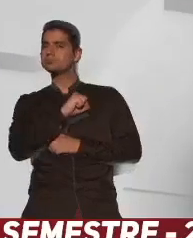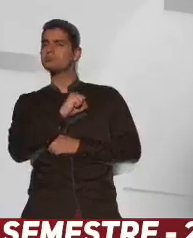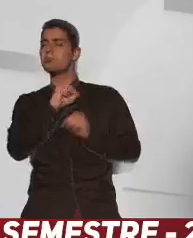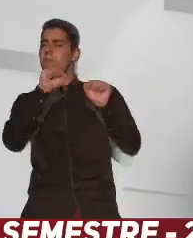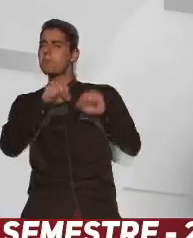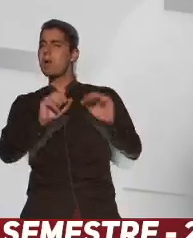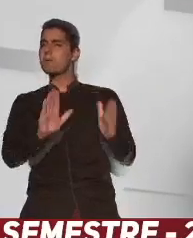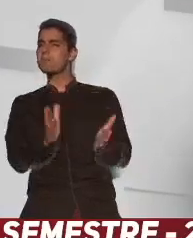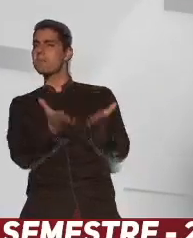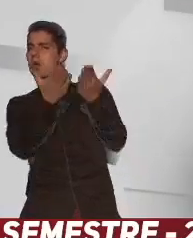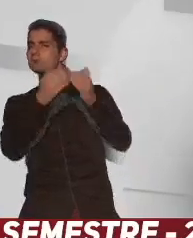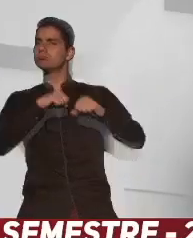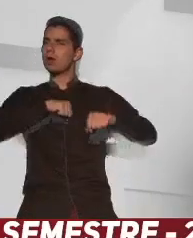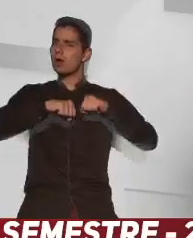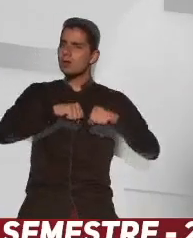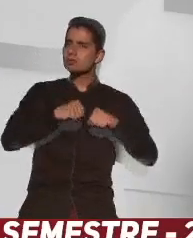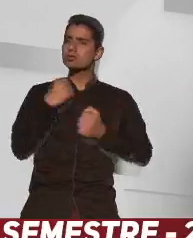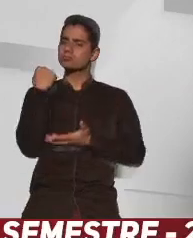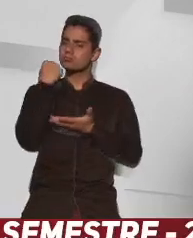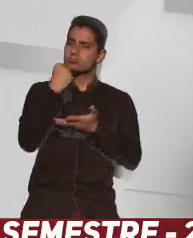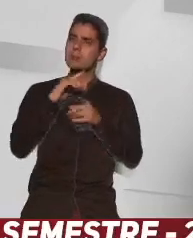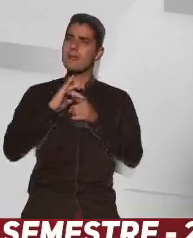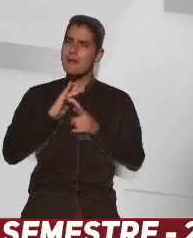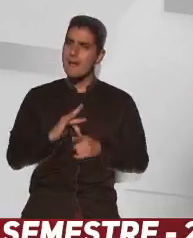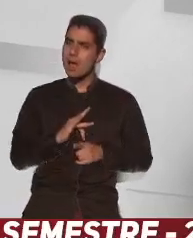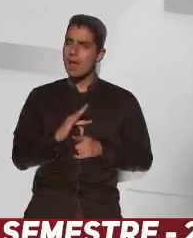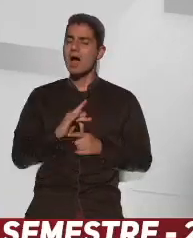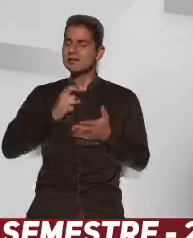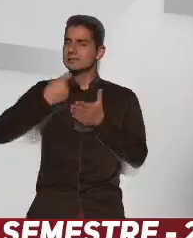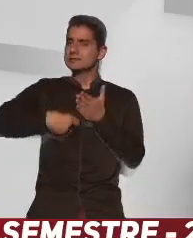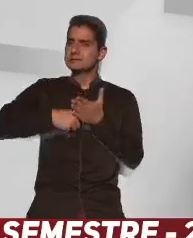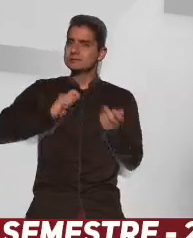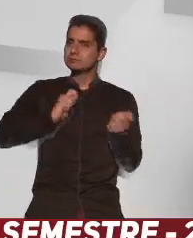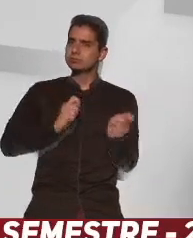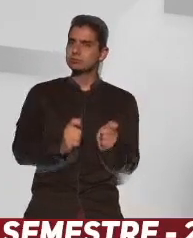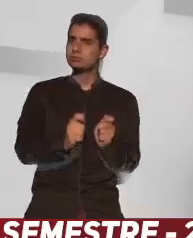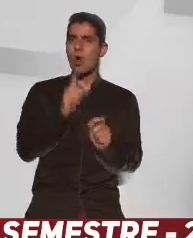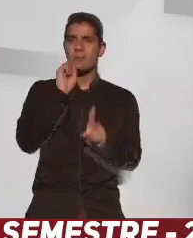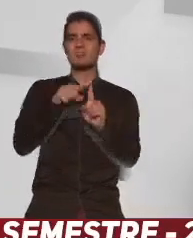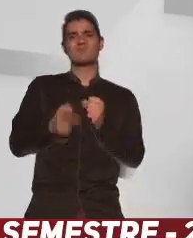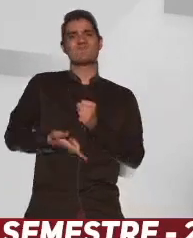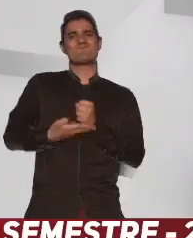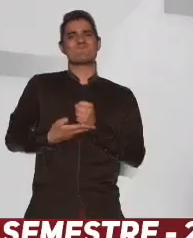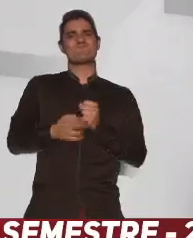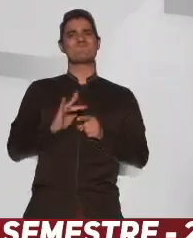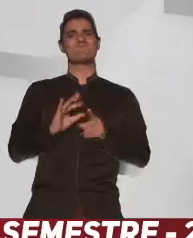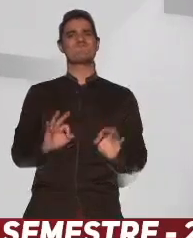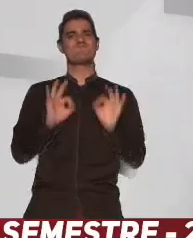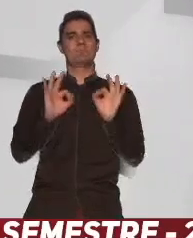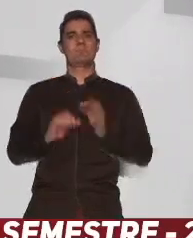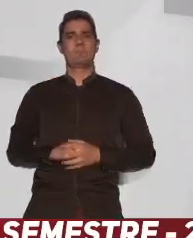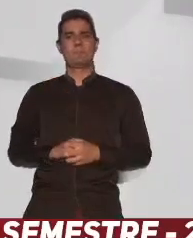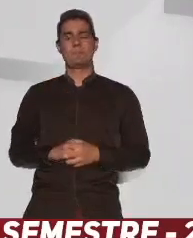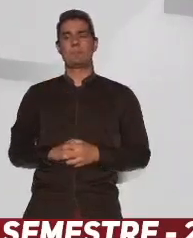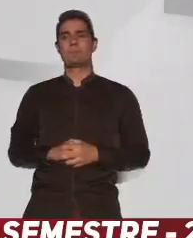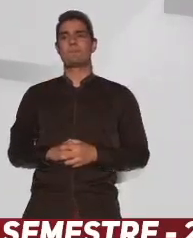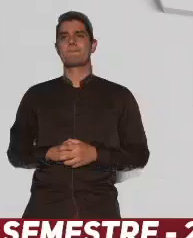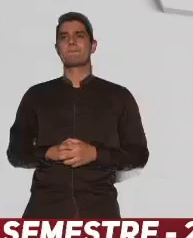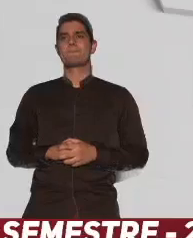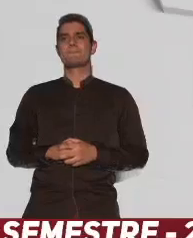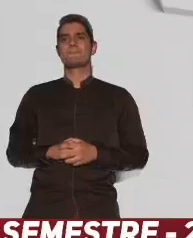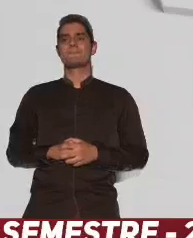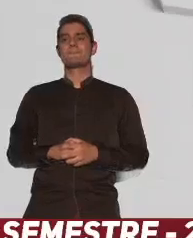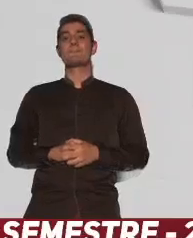medidas correctivas para maximizar su uso. Verificación de recursos financieros. En cuanto a